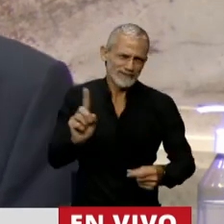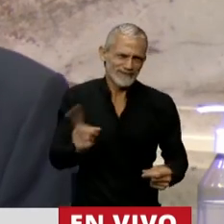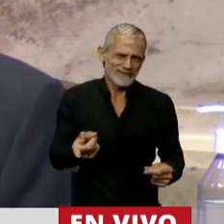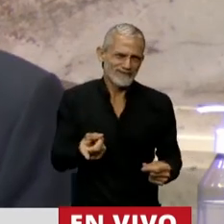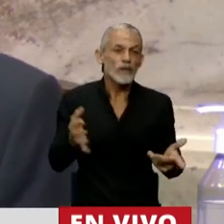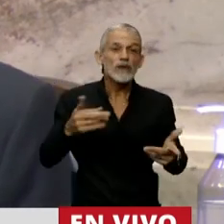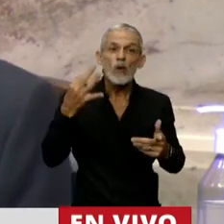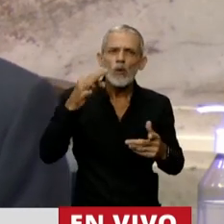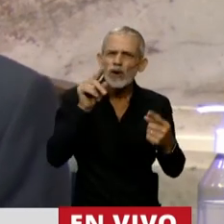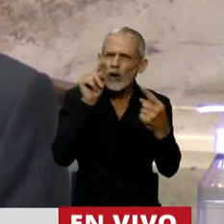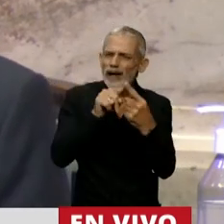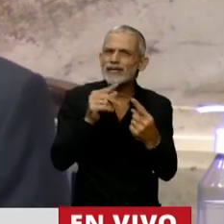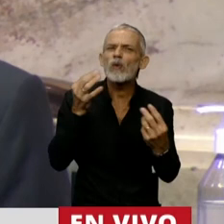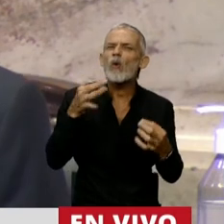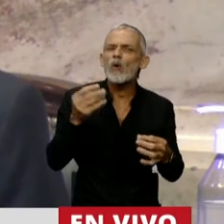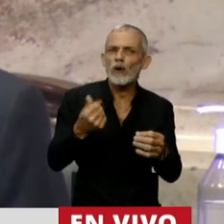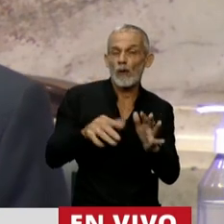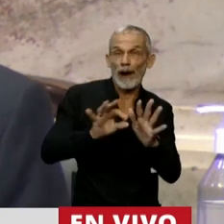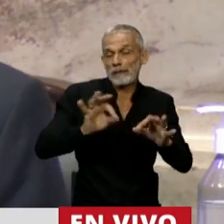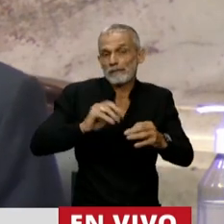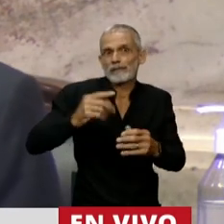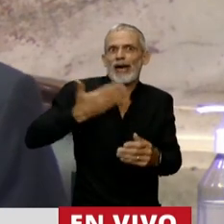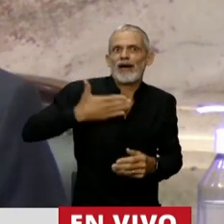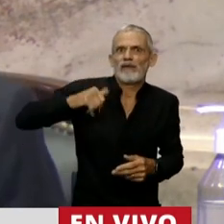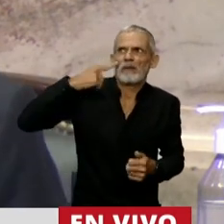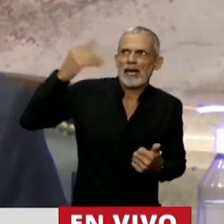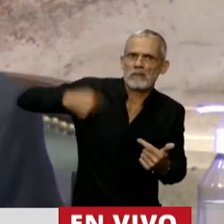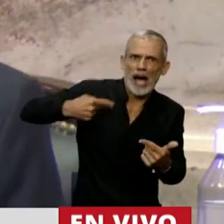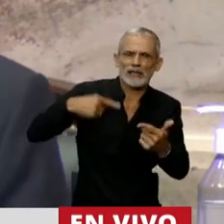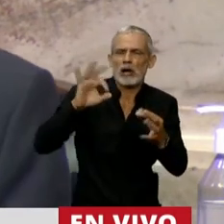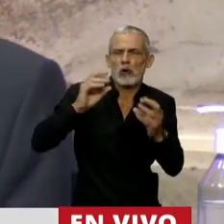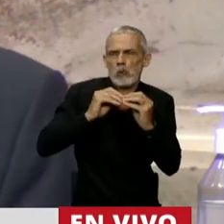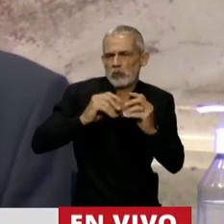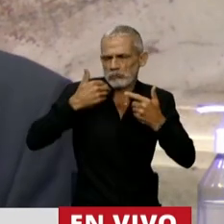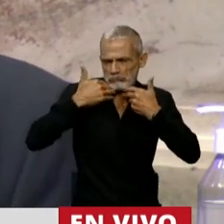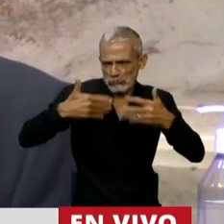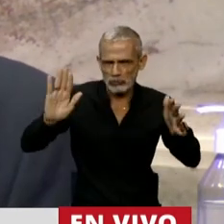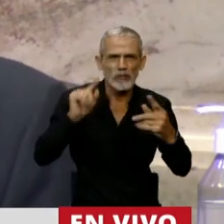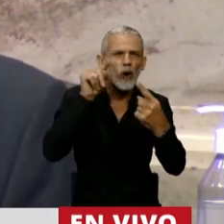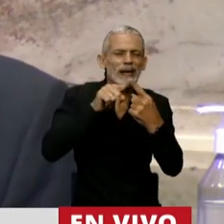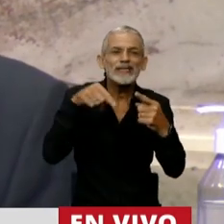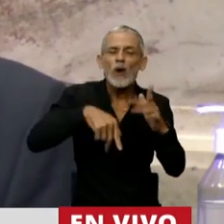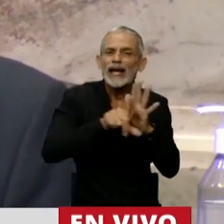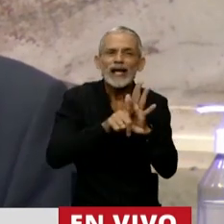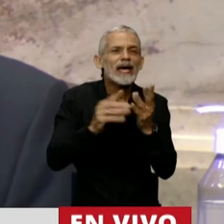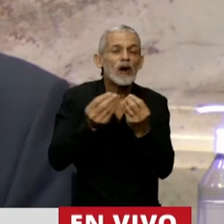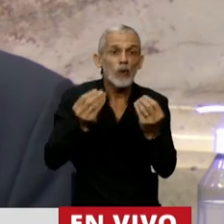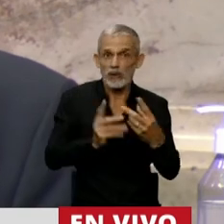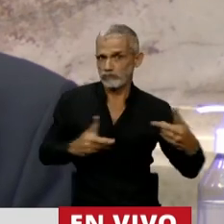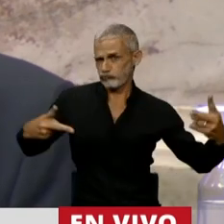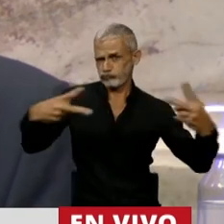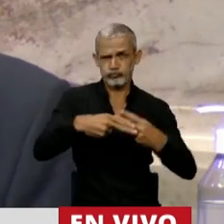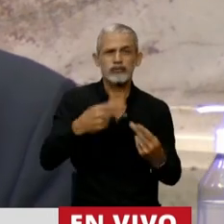el único interés, sea por mandato del fondo, sea por las razones que fueren, el único interés es hacer un